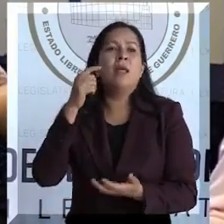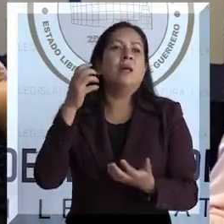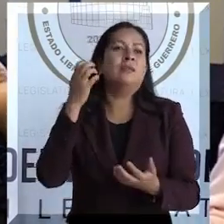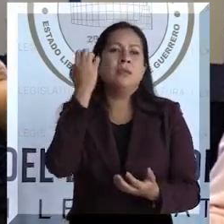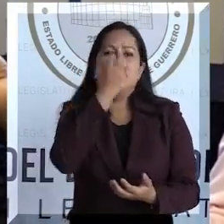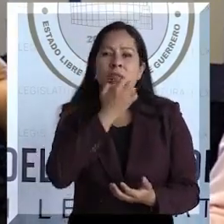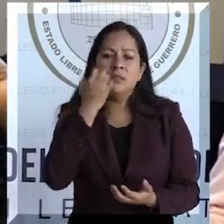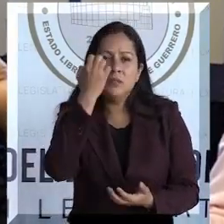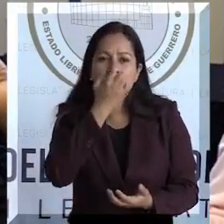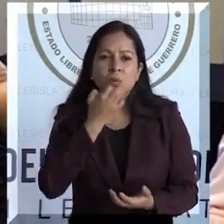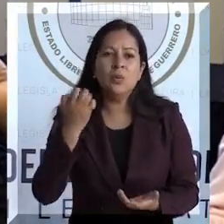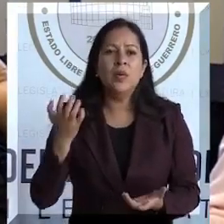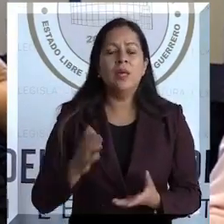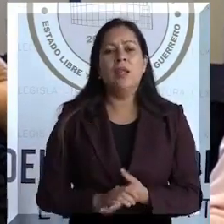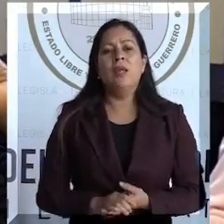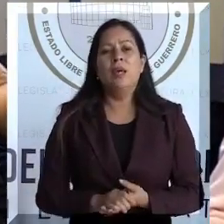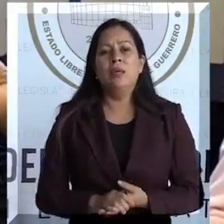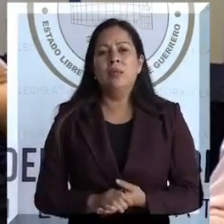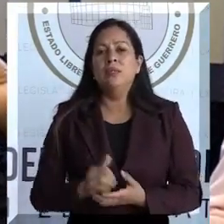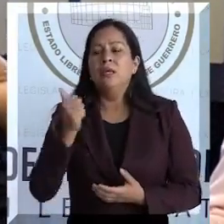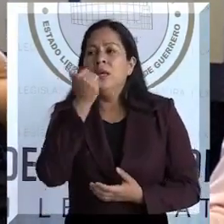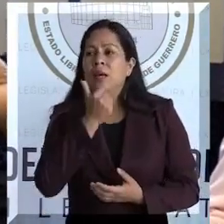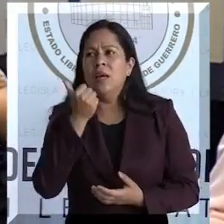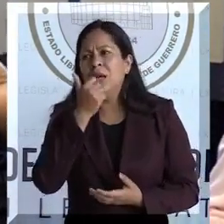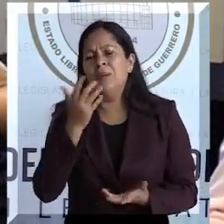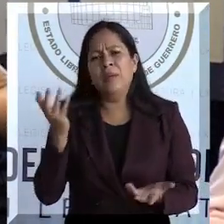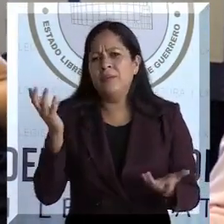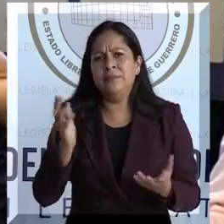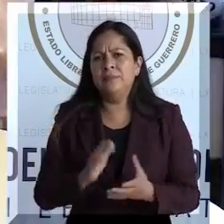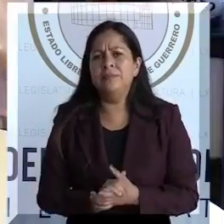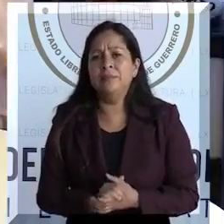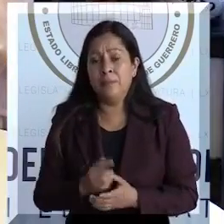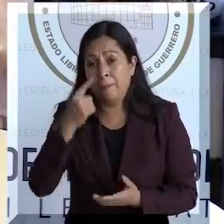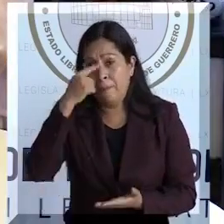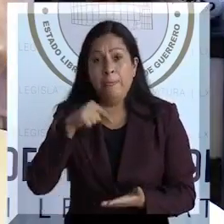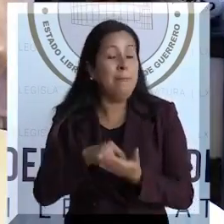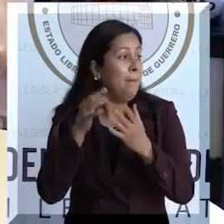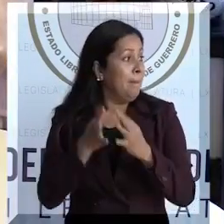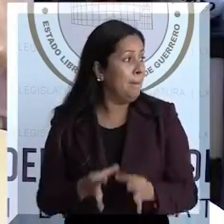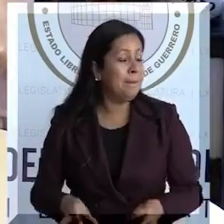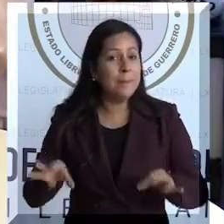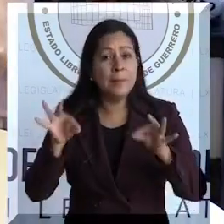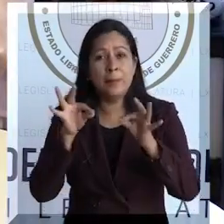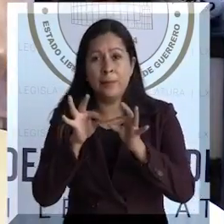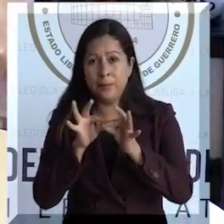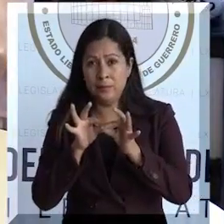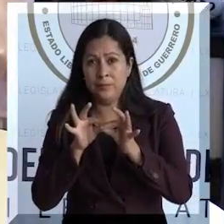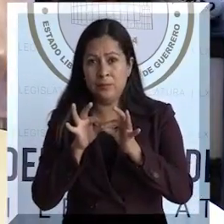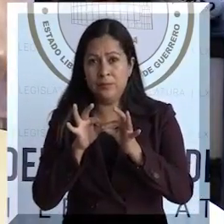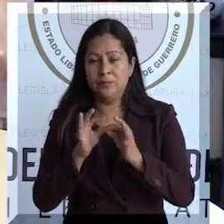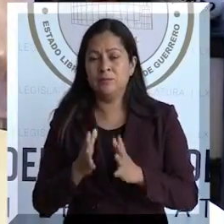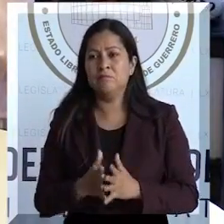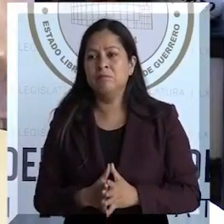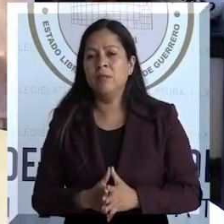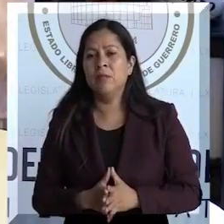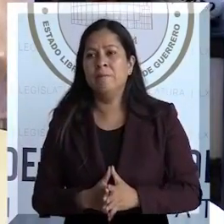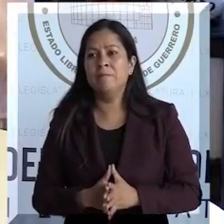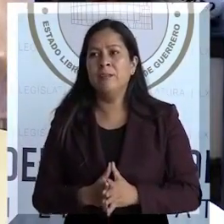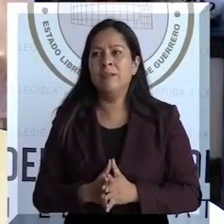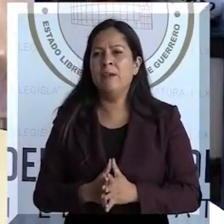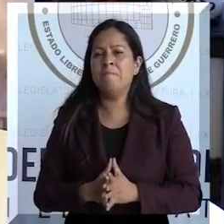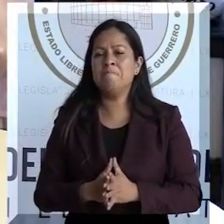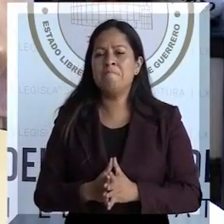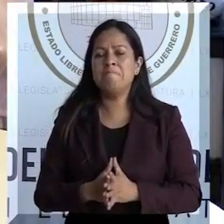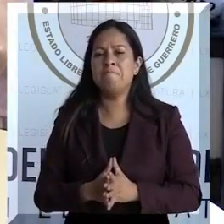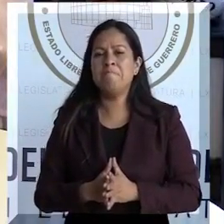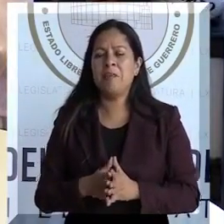escuelas o incluso aulas para las escuelas. Entonces creo que es muy importante que no los dejemos,